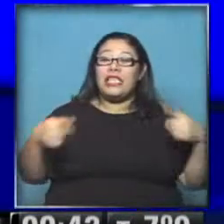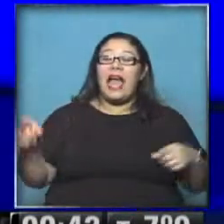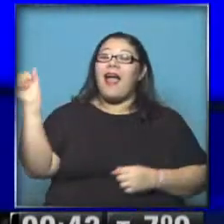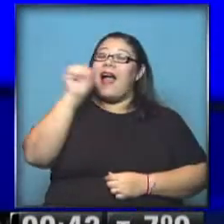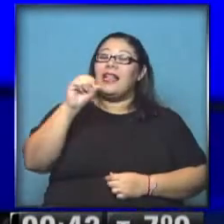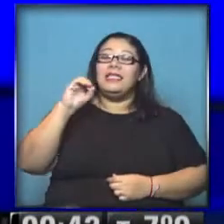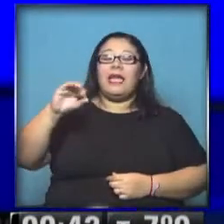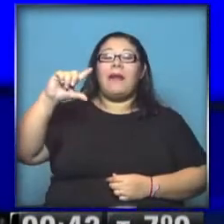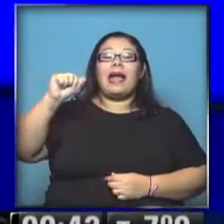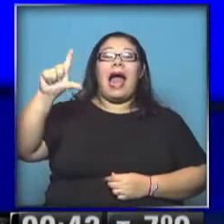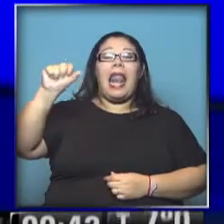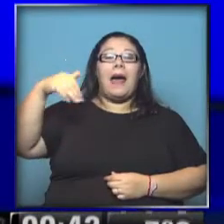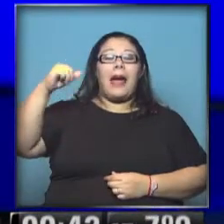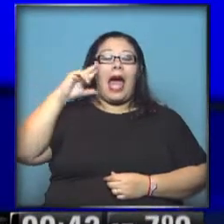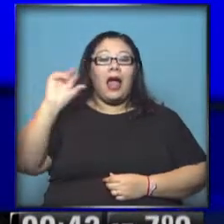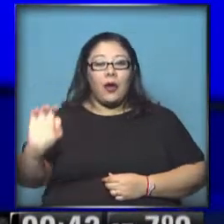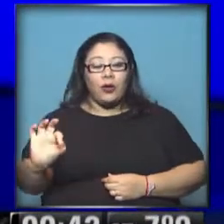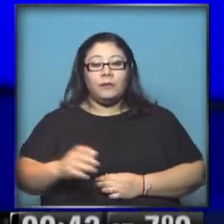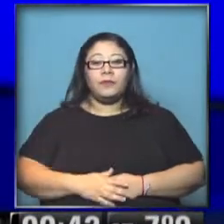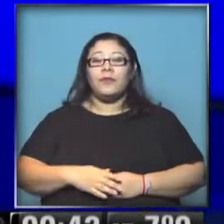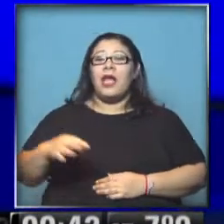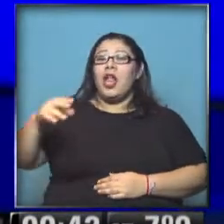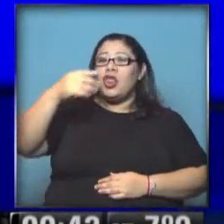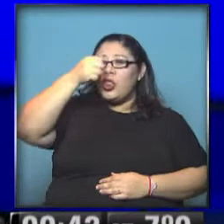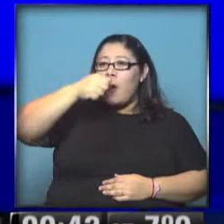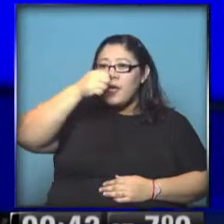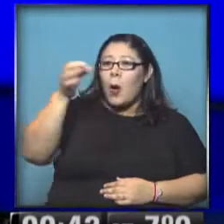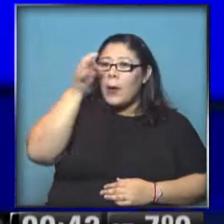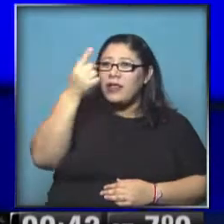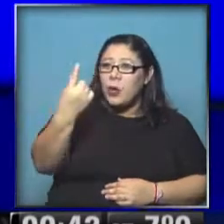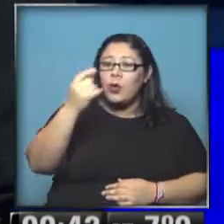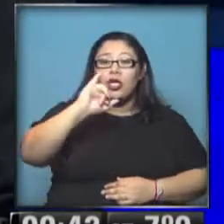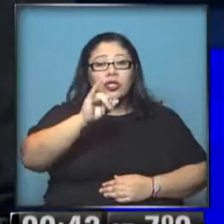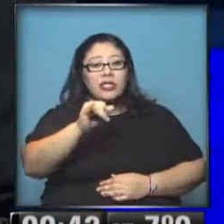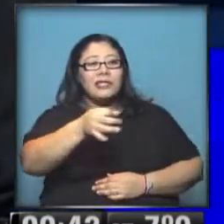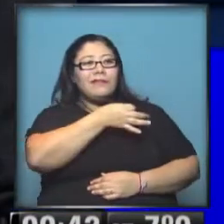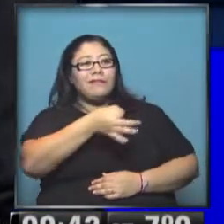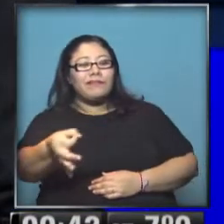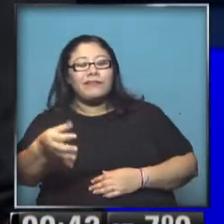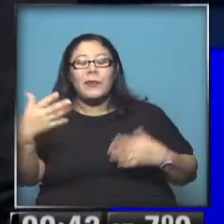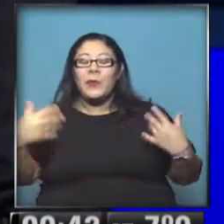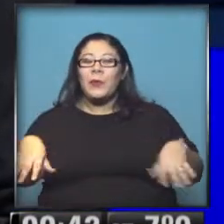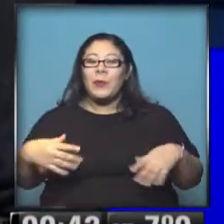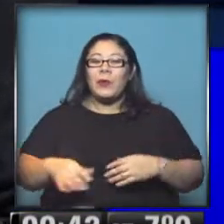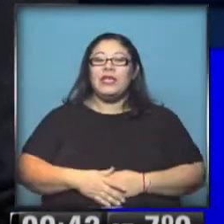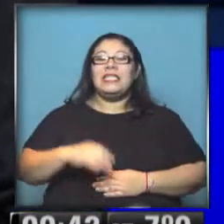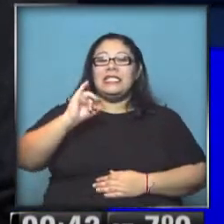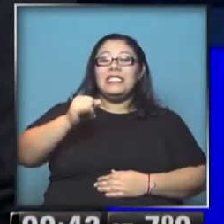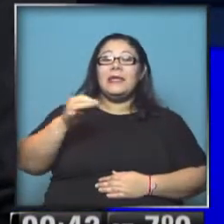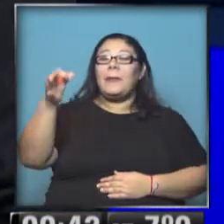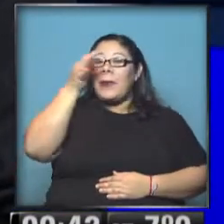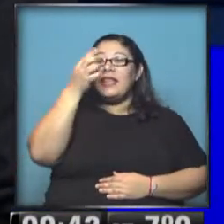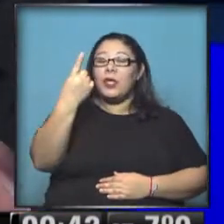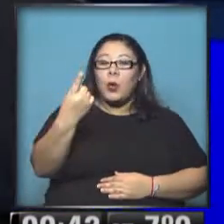¿Cómo? El sábado. El domingo, ¿no? El domingo 21. Justo con el día del padre. Es cierto. El 21, sí. El que sabe todo esto es Nathan Jones. Sí, el 21 empieza el invierno,